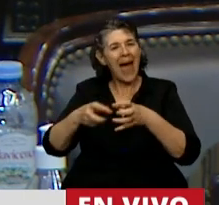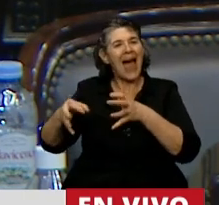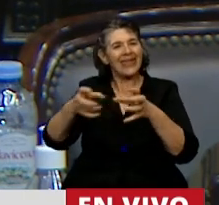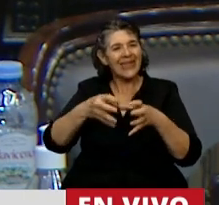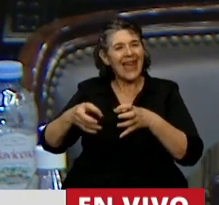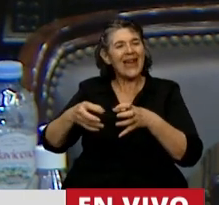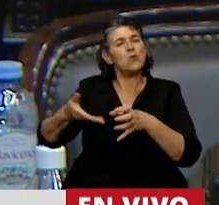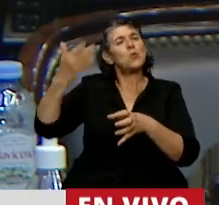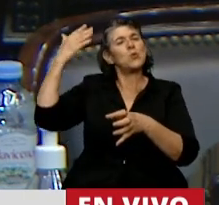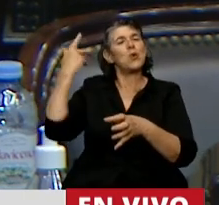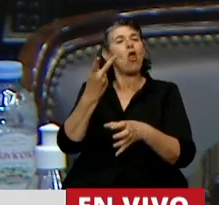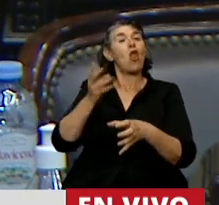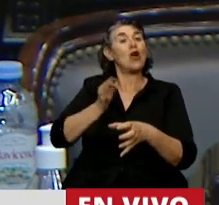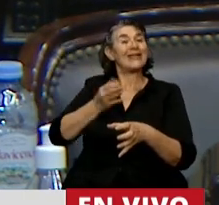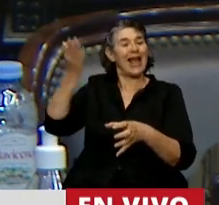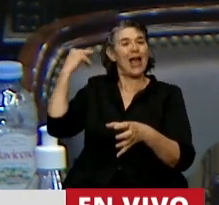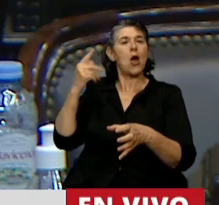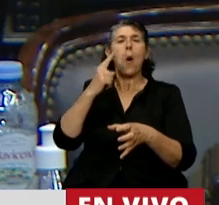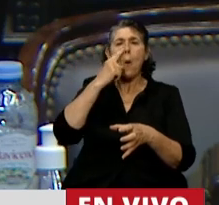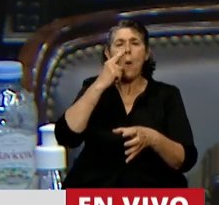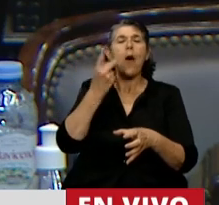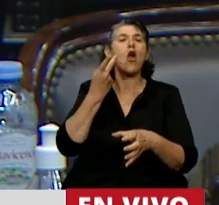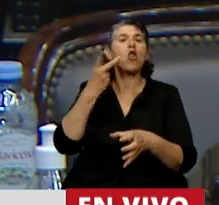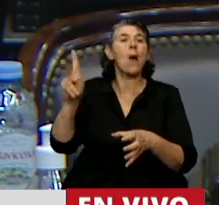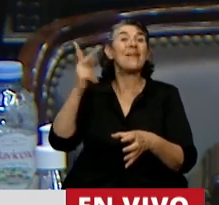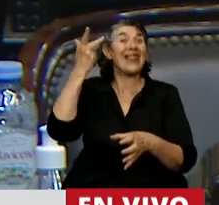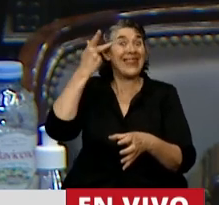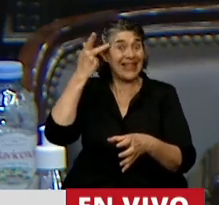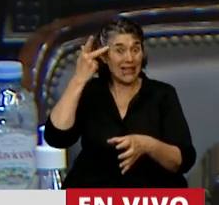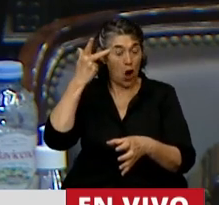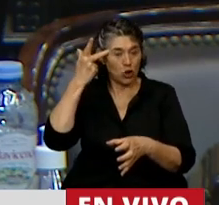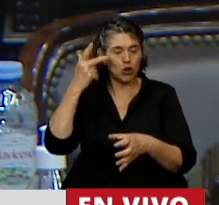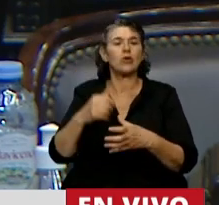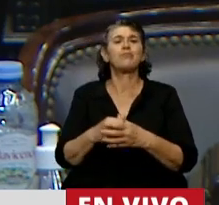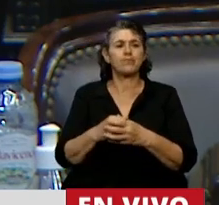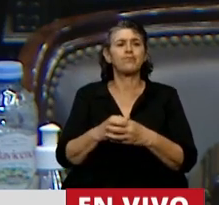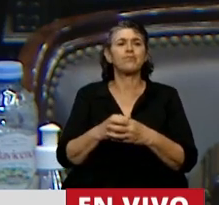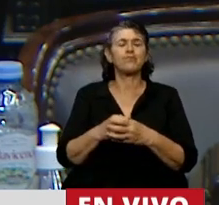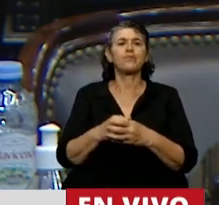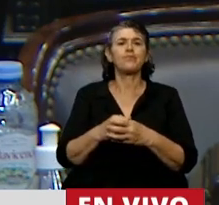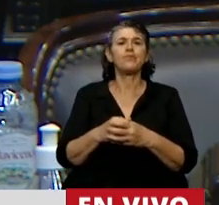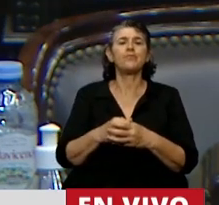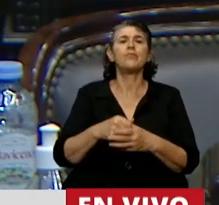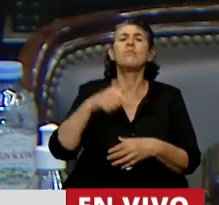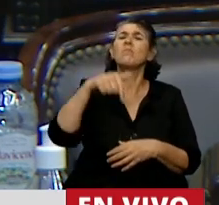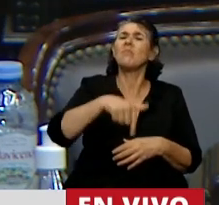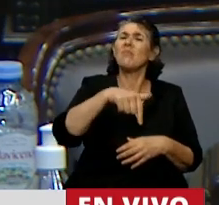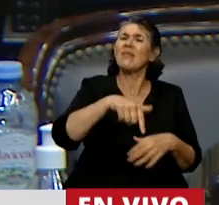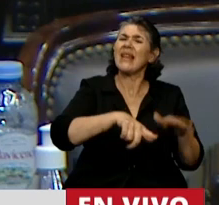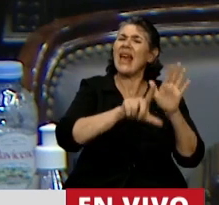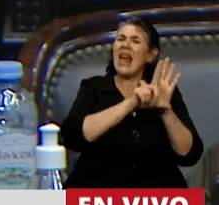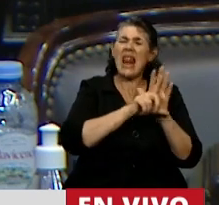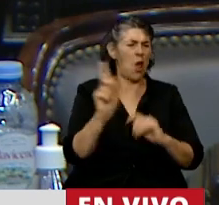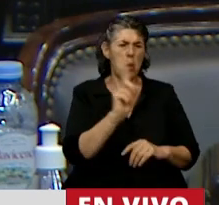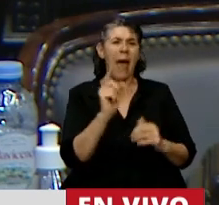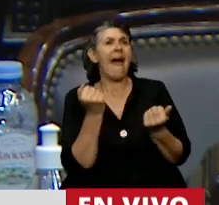casa hace 2 años, allá por junio de 2018. Y lo primero que quiero decir es que esta no es una ley a favor